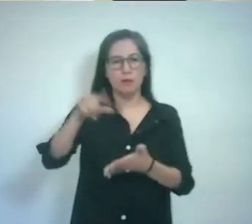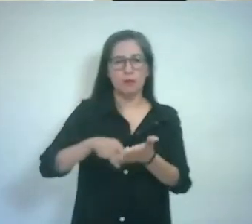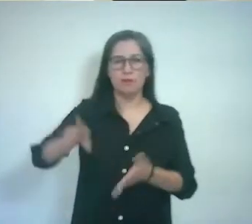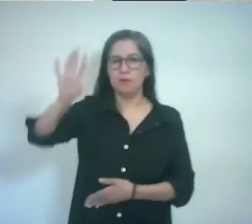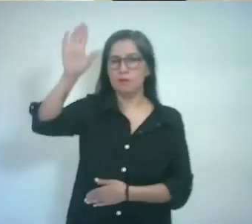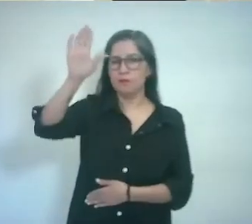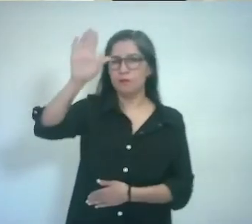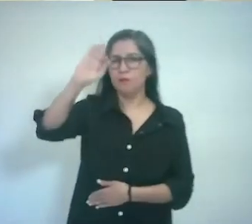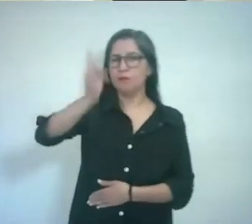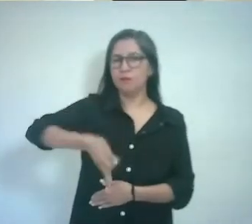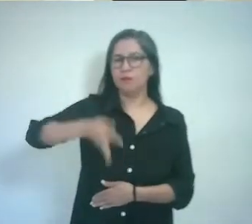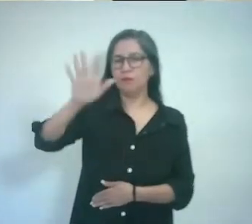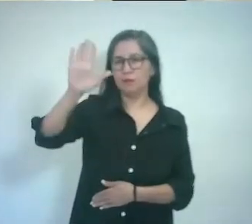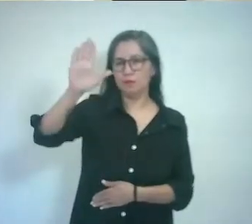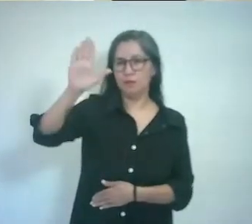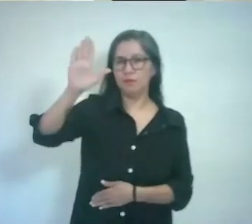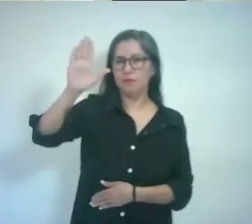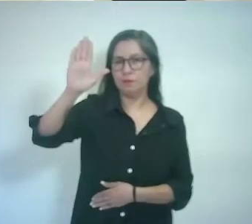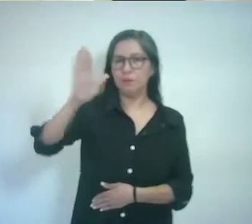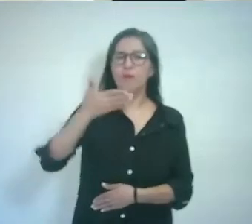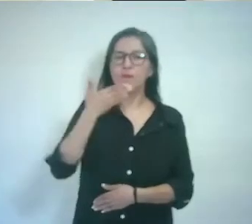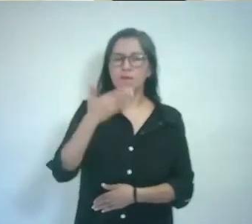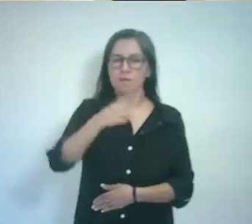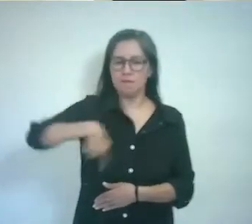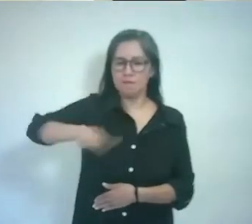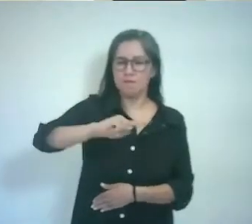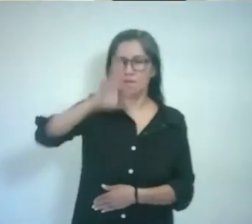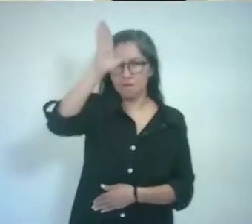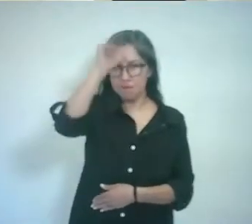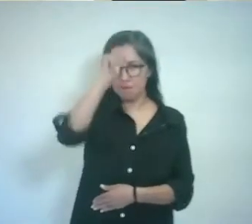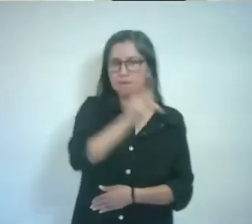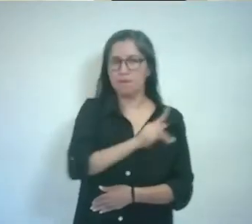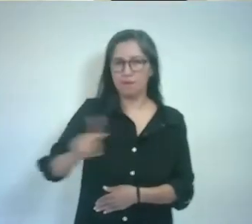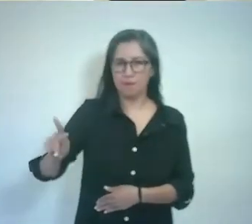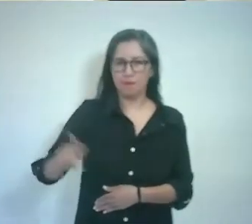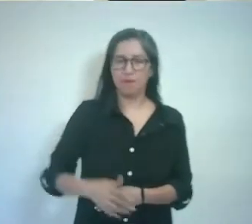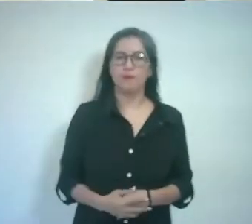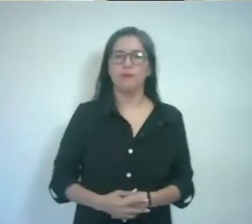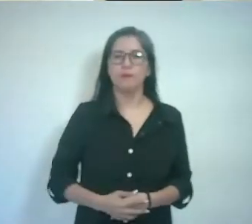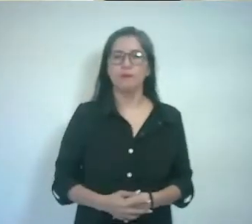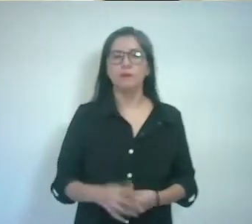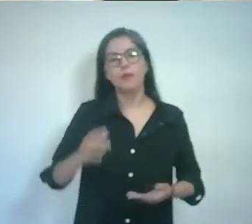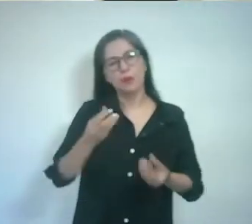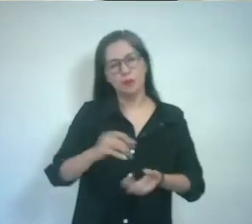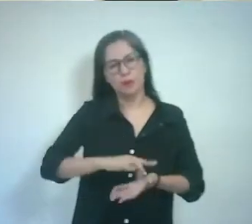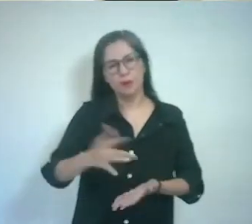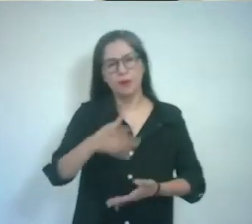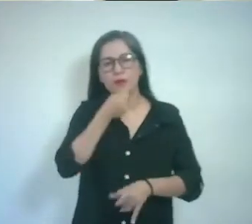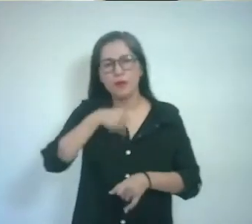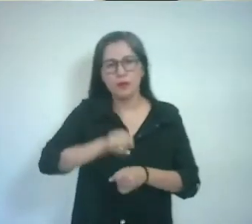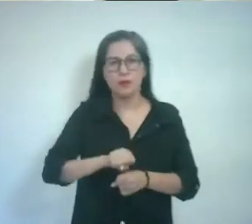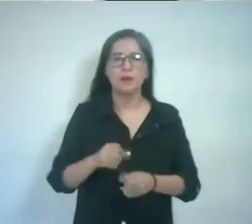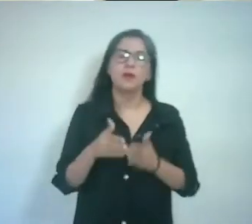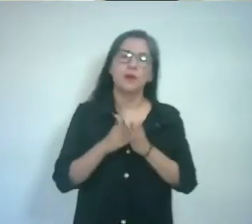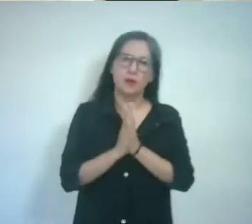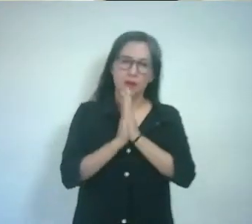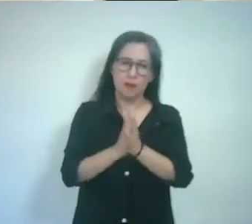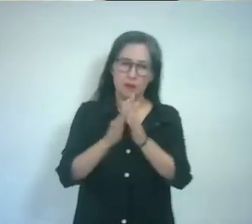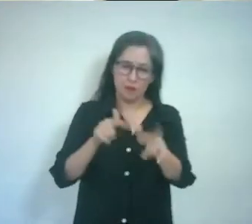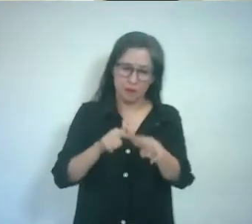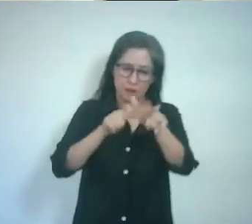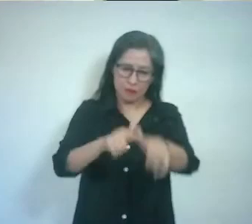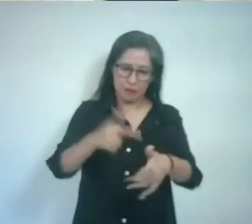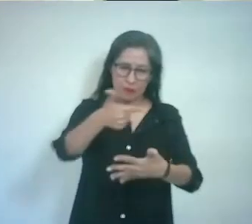la mano. Es aprobada la dispensa por unanimidad, consejera presidenta. Muchas gracias, secretario. Por favor, continúe con el orden